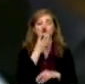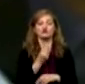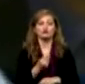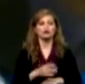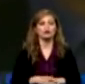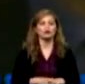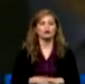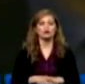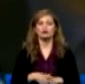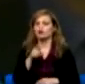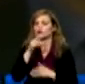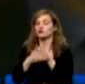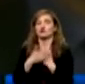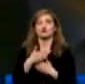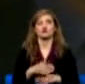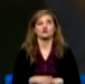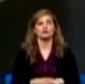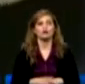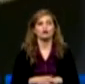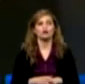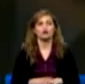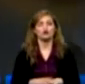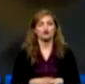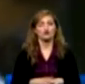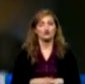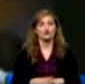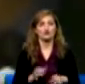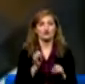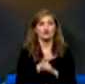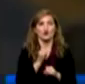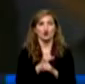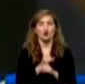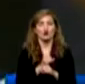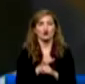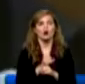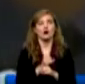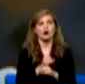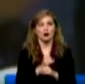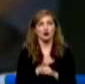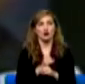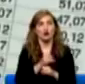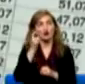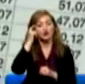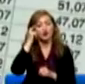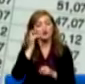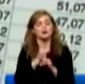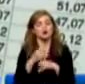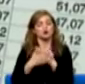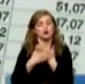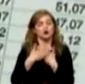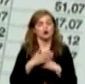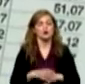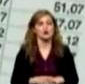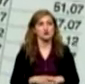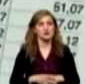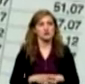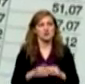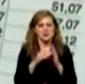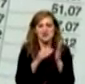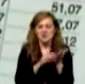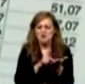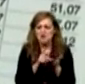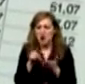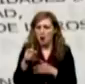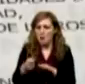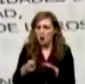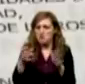Le invitó IPA, el Instituto IPA de Pensamiento, sí. Pero en los registros no existe pago alguno